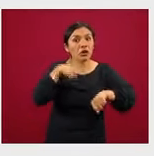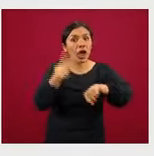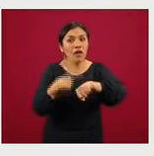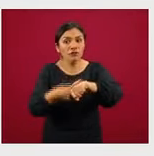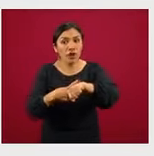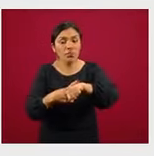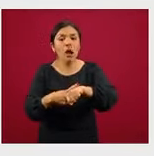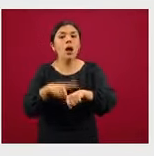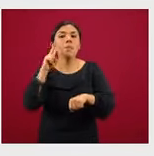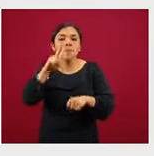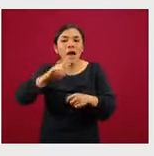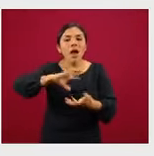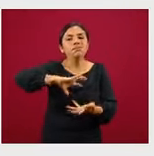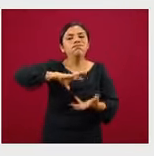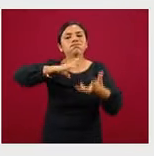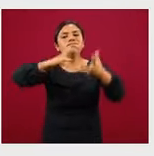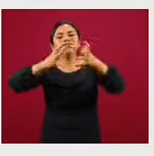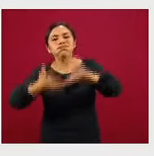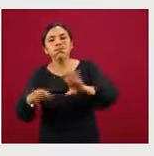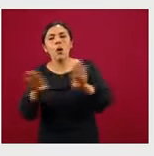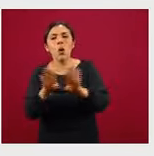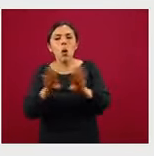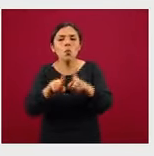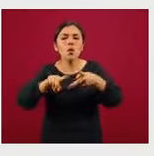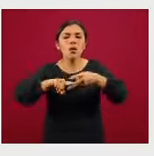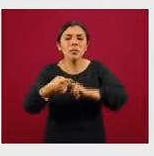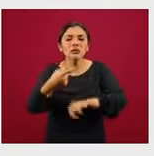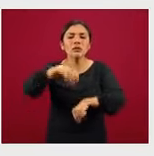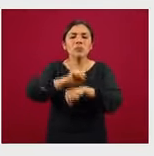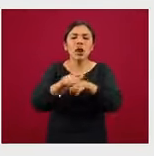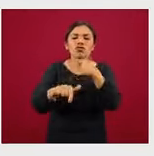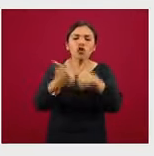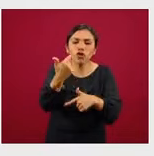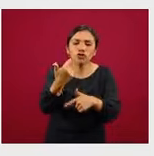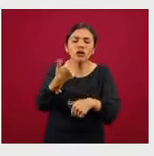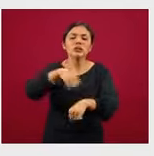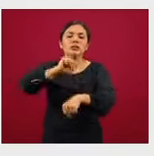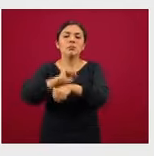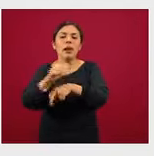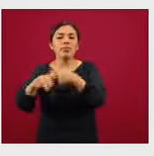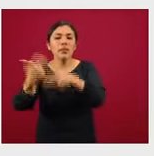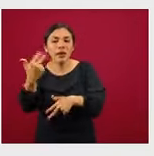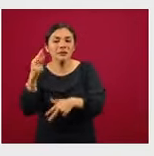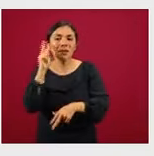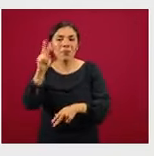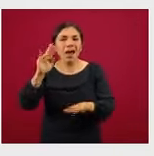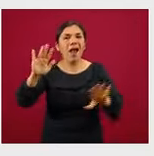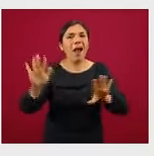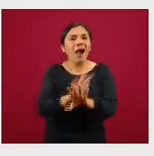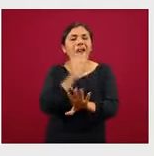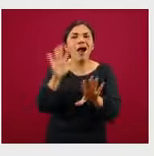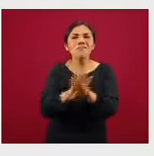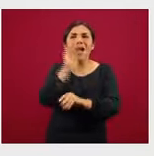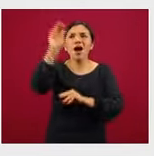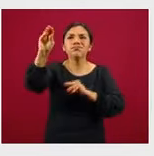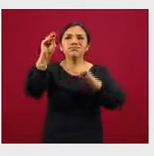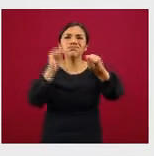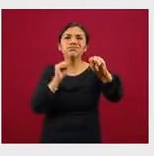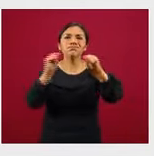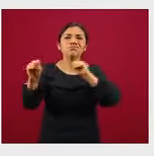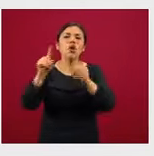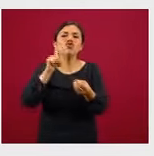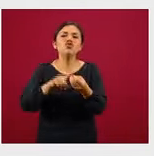viendo cómo cambia. Semana 10, sigamos con Aguascalientes, semana 12, semana 13, semana